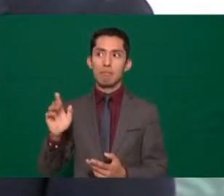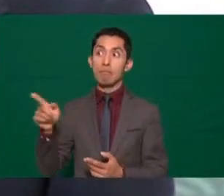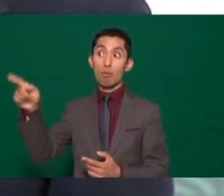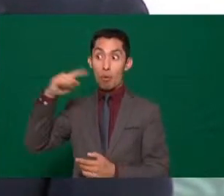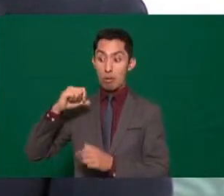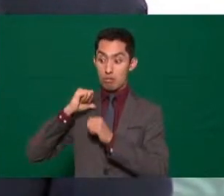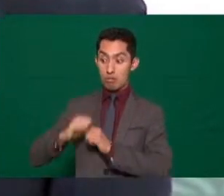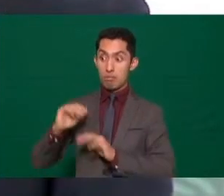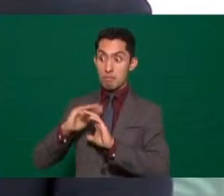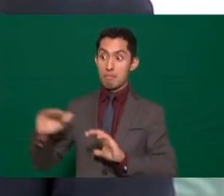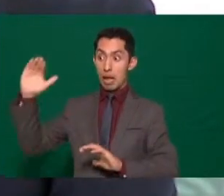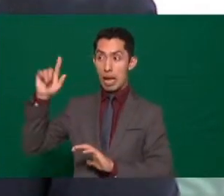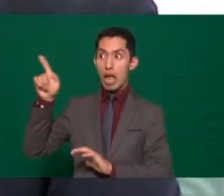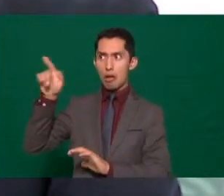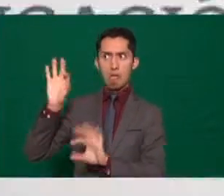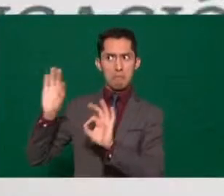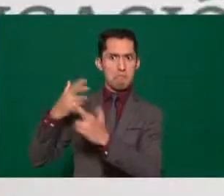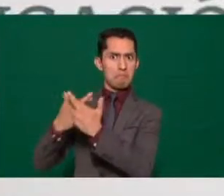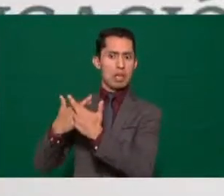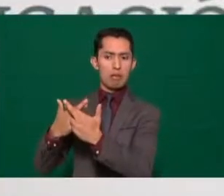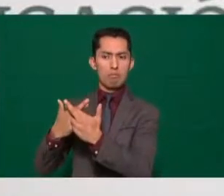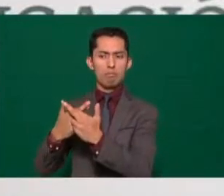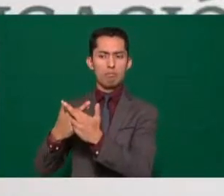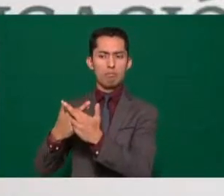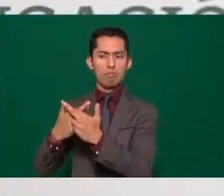¿Para qué está el Estado entonces?